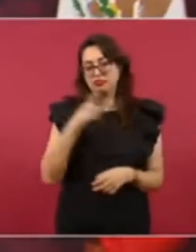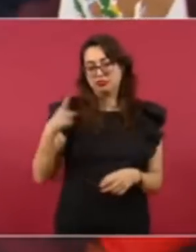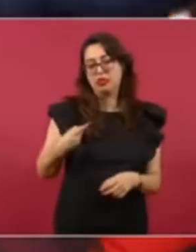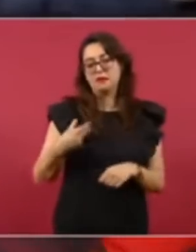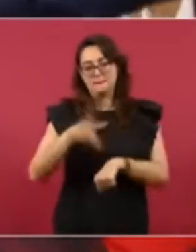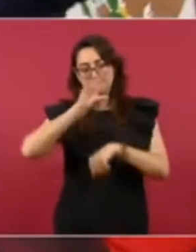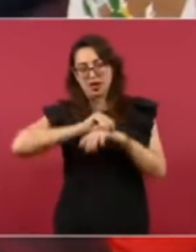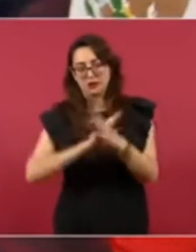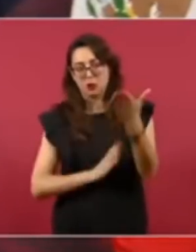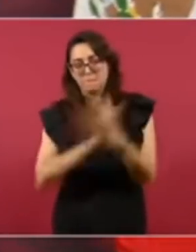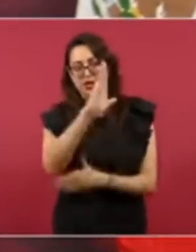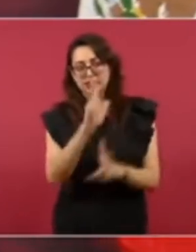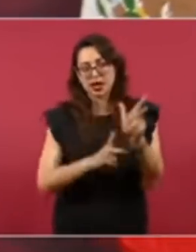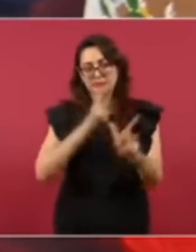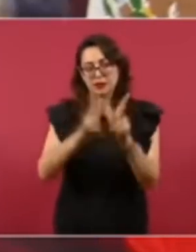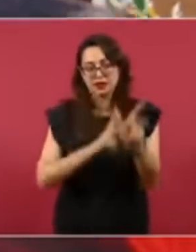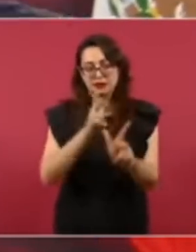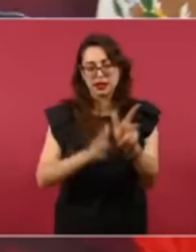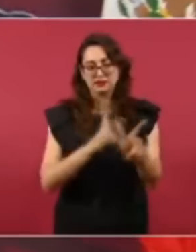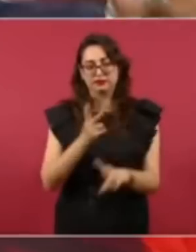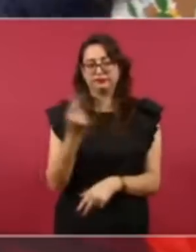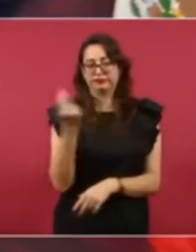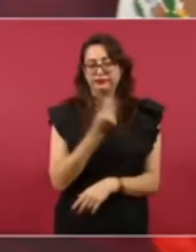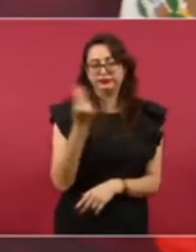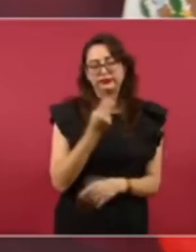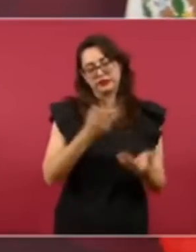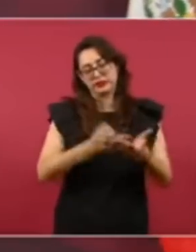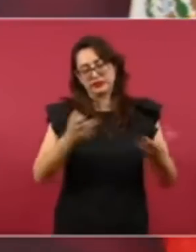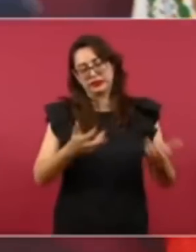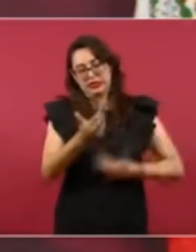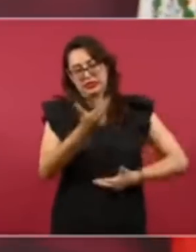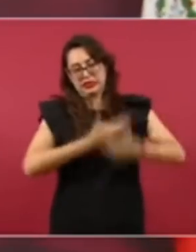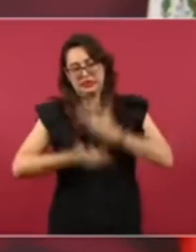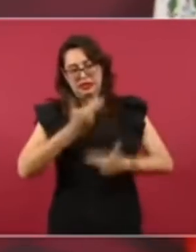hicieron todo un escándalo y se rasgaron las vestiduras y